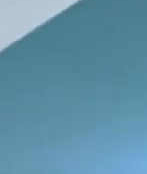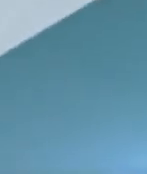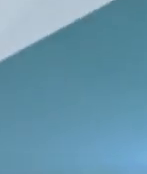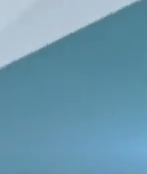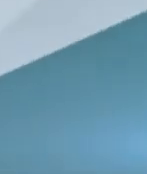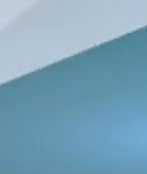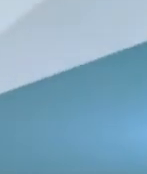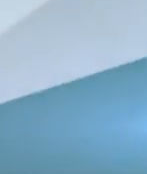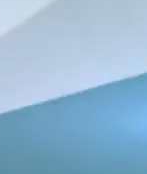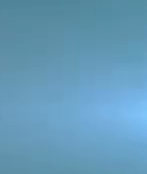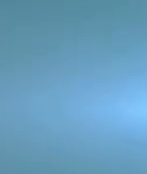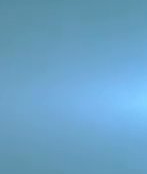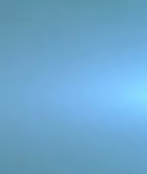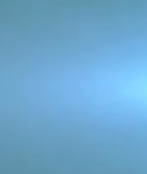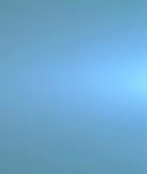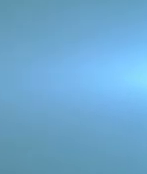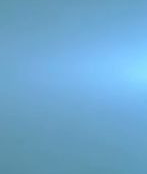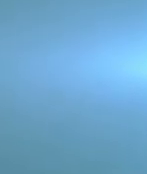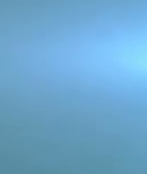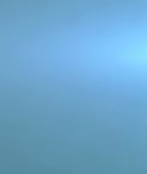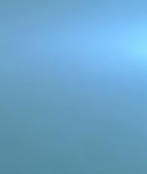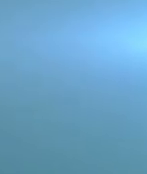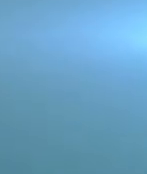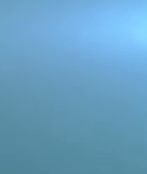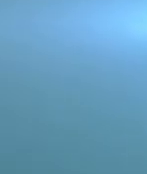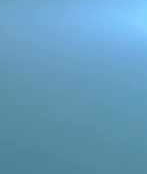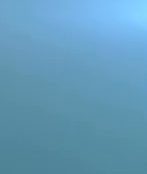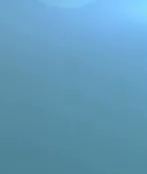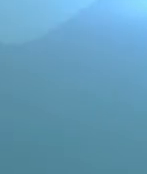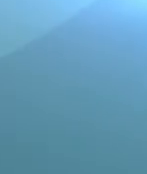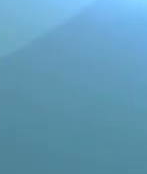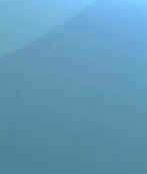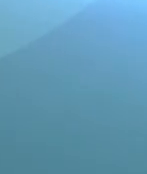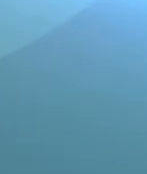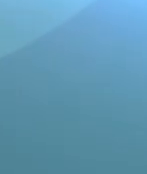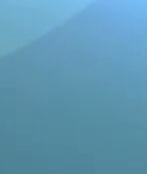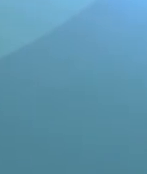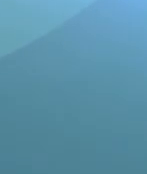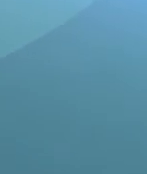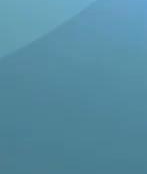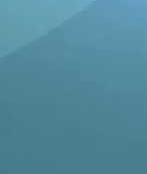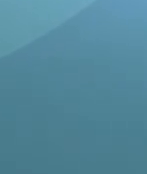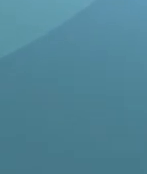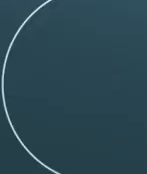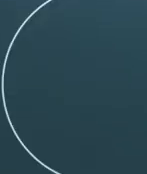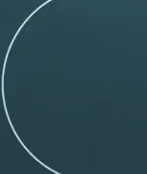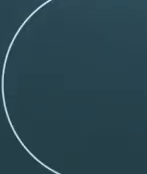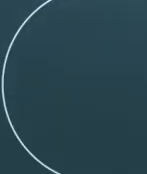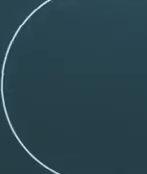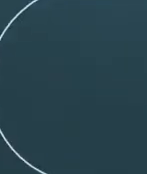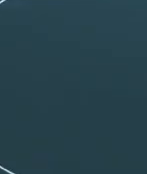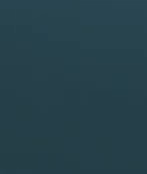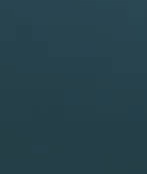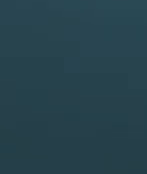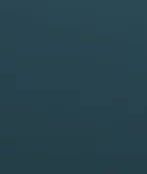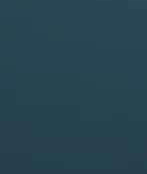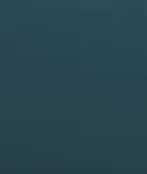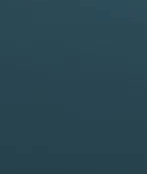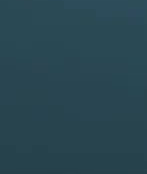por Miguel Rodríguez Arias y Carpo Cortés. Lunes, 18 de agosto, 18 horas.